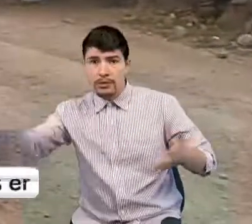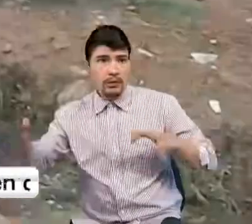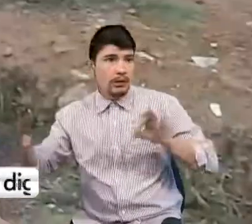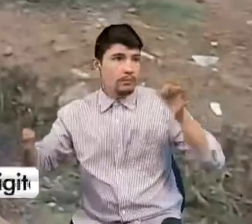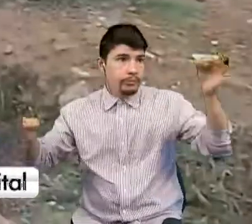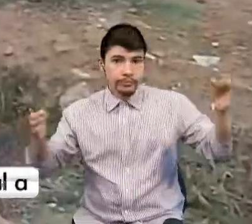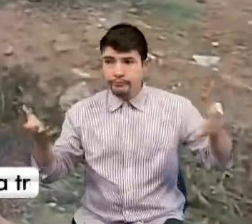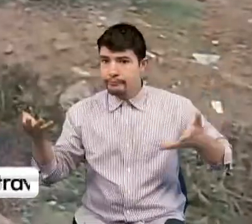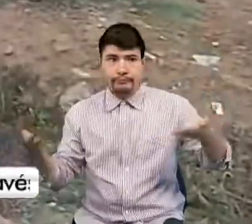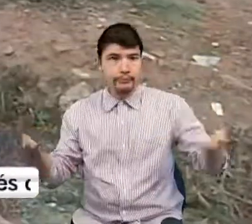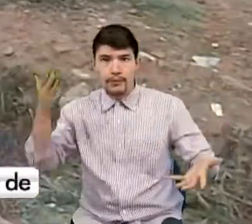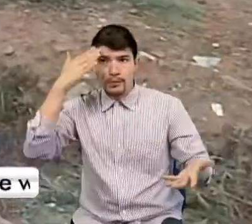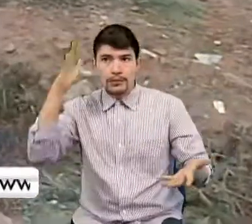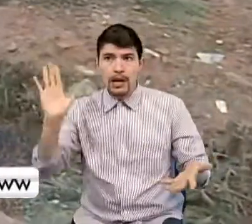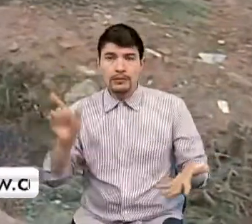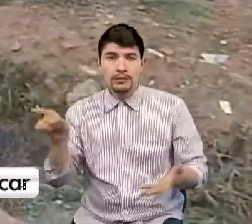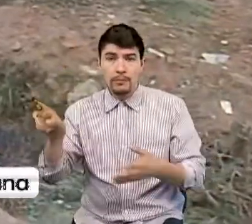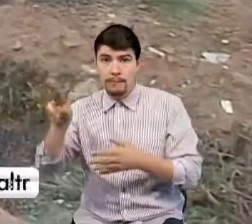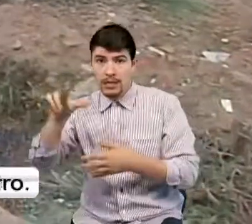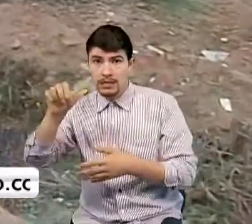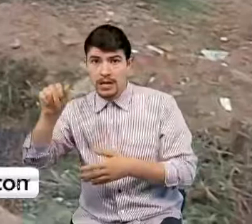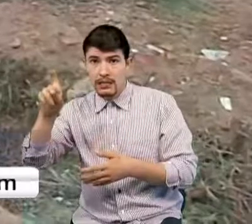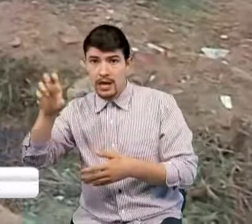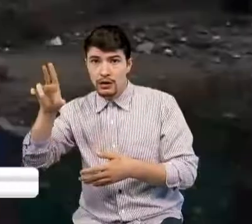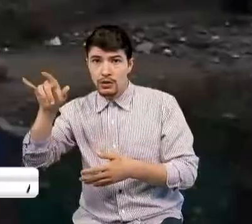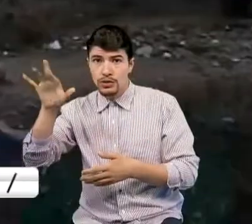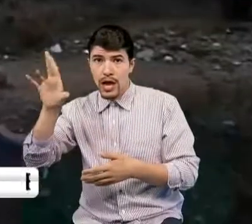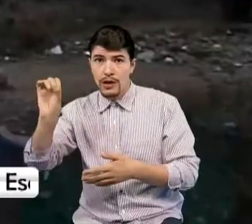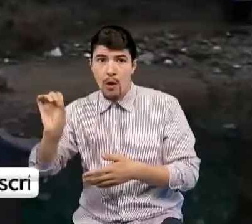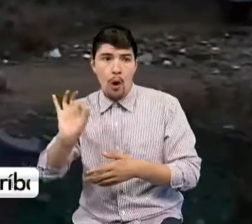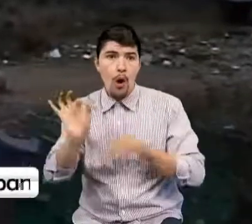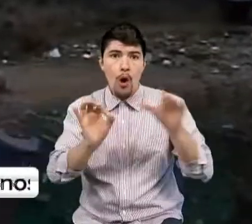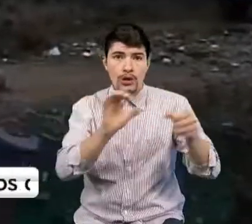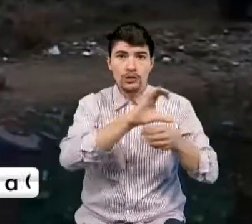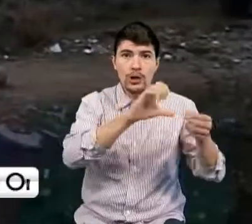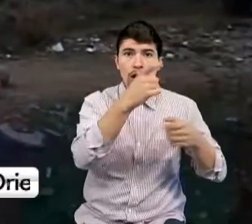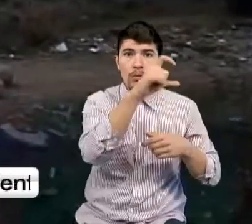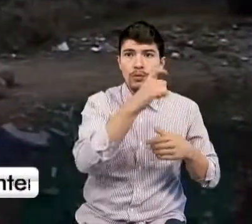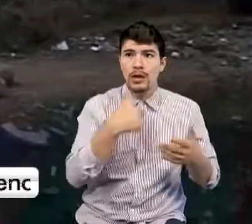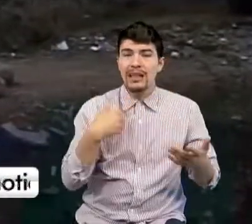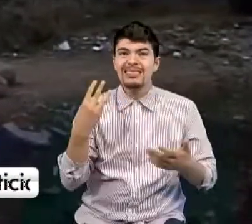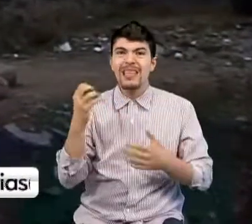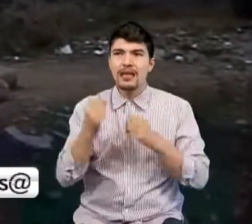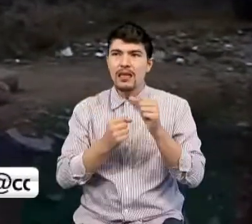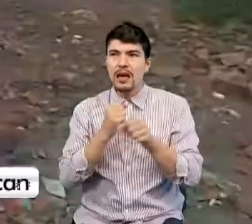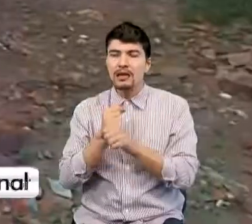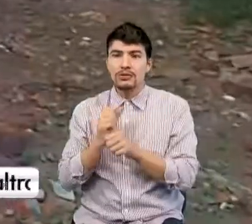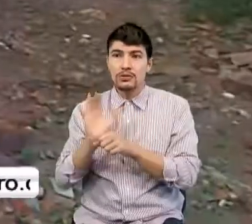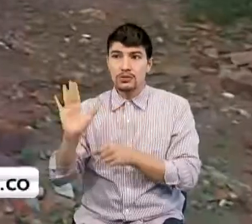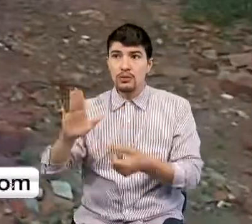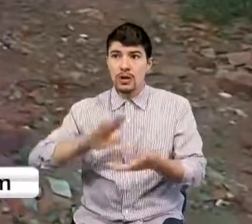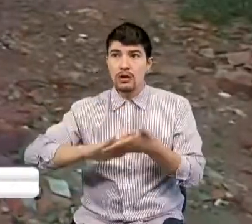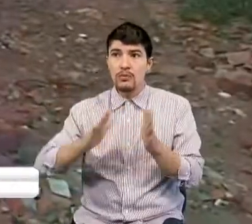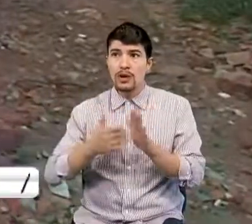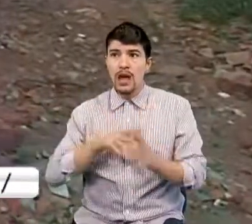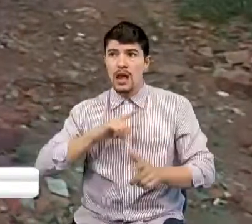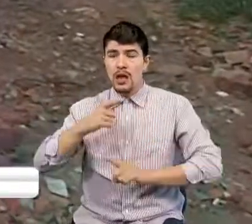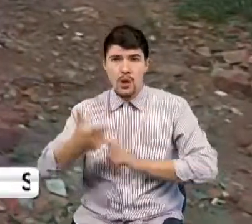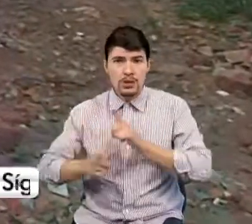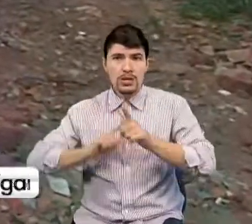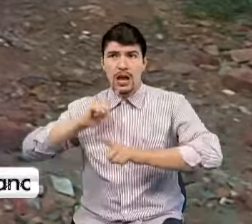saben si pertenecen al municipio de villa de rosario o si pertenecen a la ciudad de cúcuta por más de 30 años la comunidad ha luchado